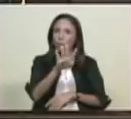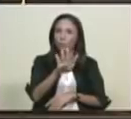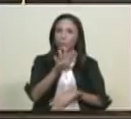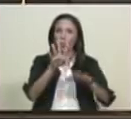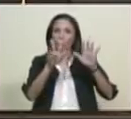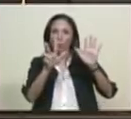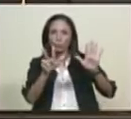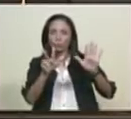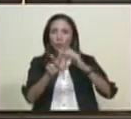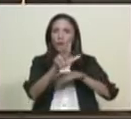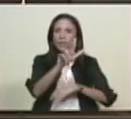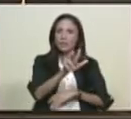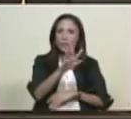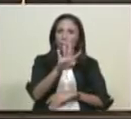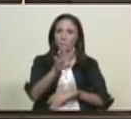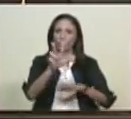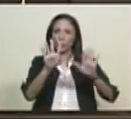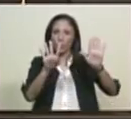349.